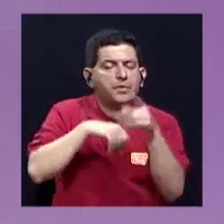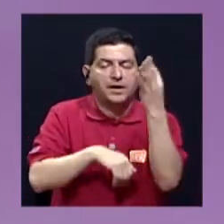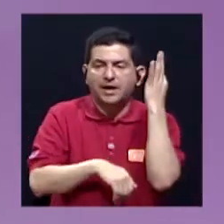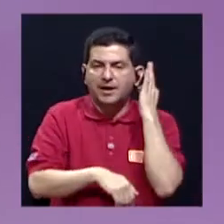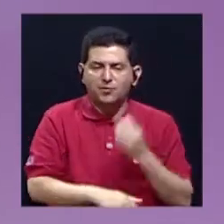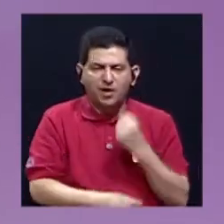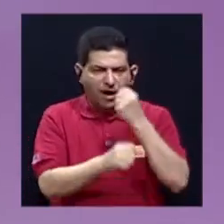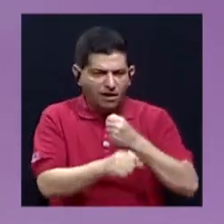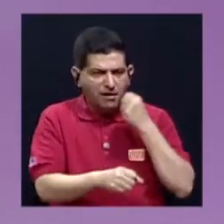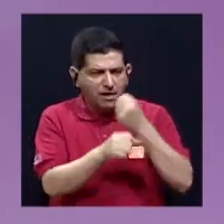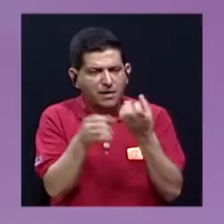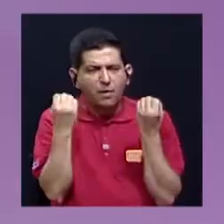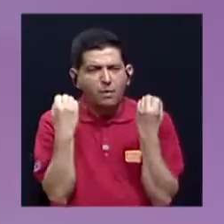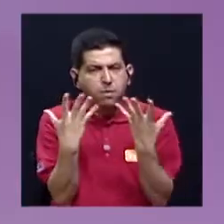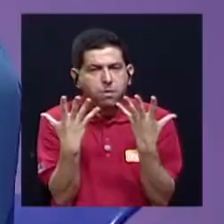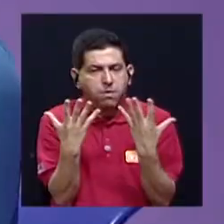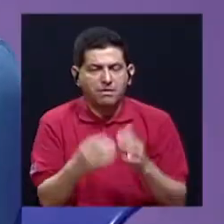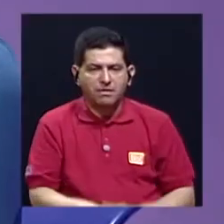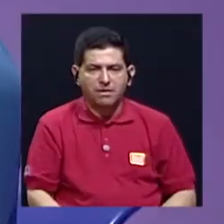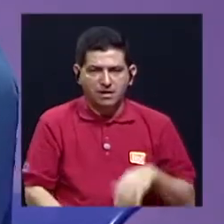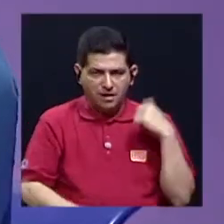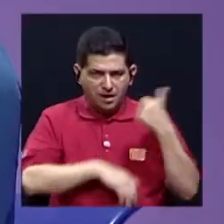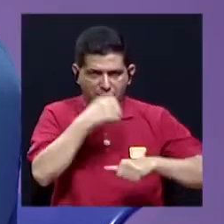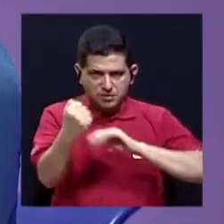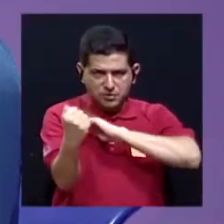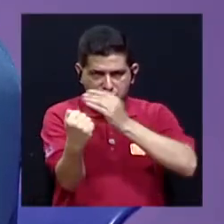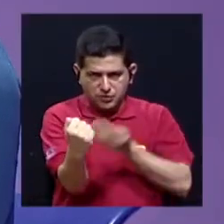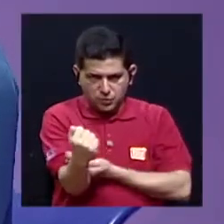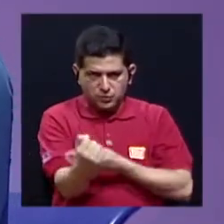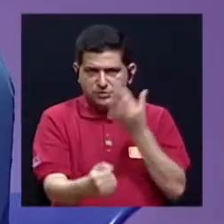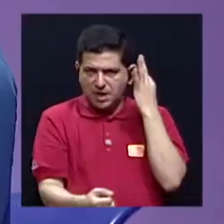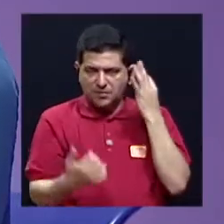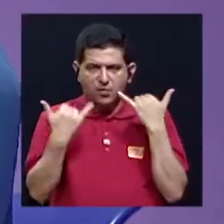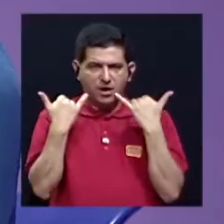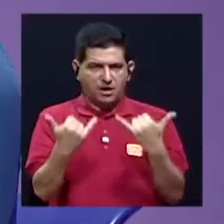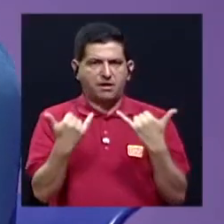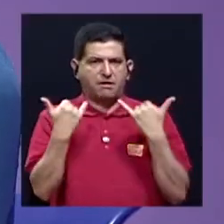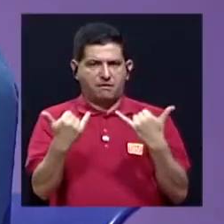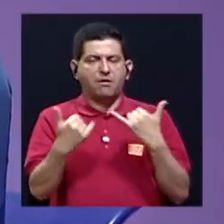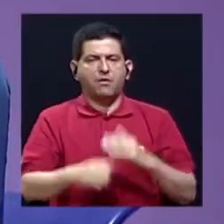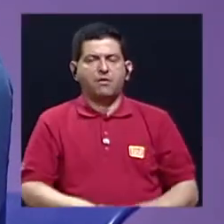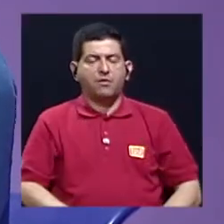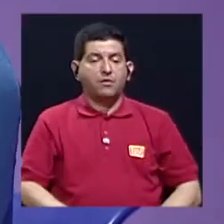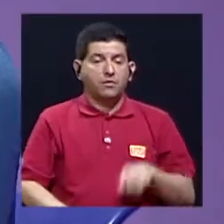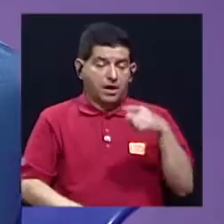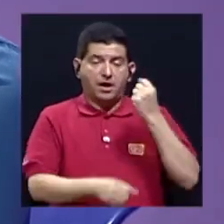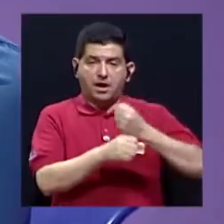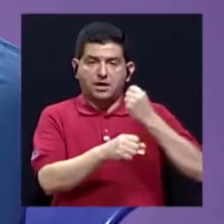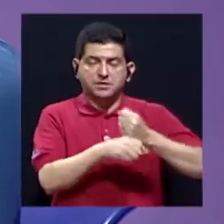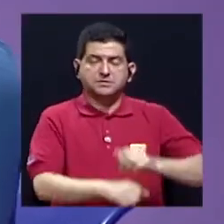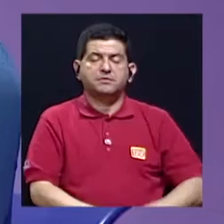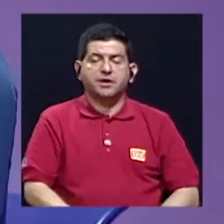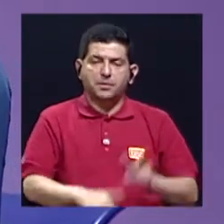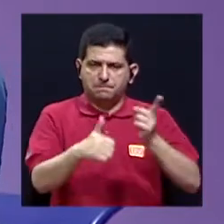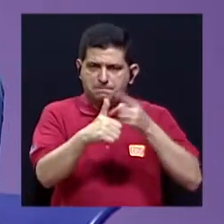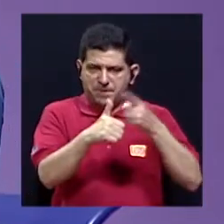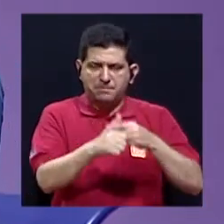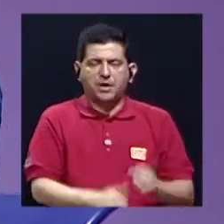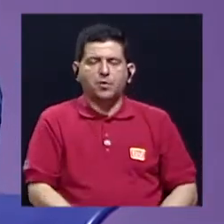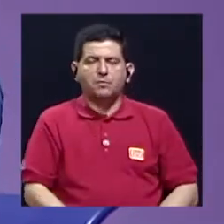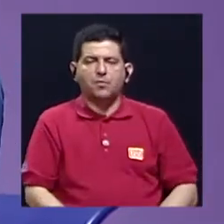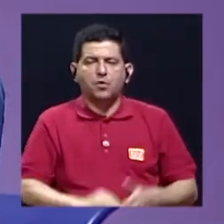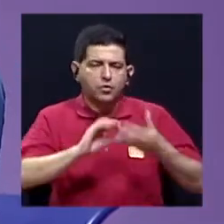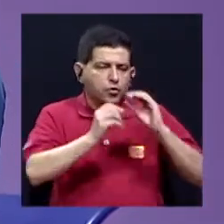que está haciendo demasiado. Bueno, es una lucha de poder, ¿verdad? Las mujeres han llegado a estos puestos gracias inicialmente por las